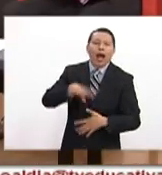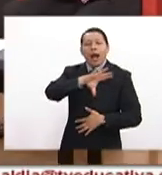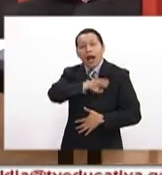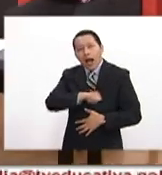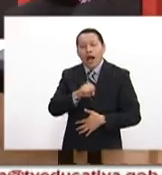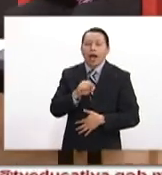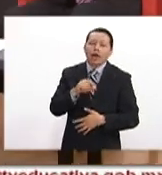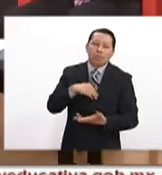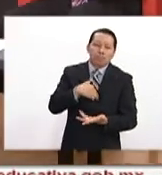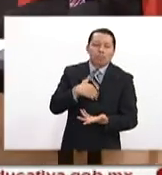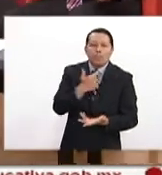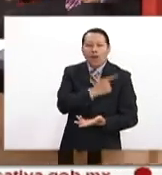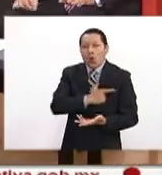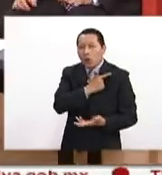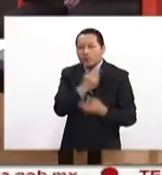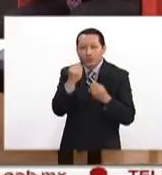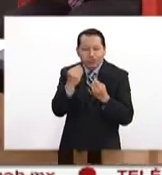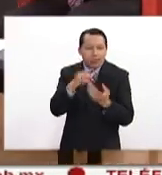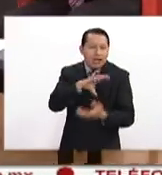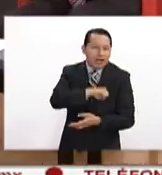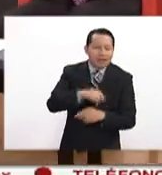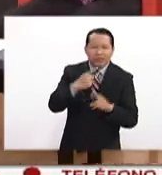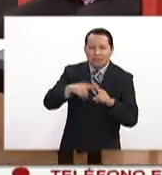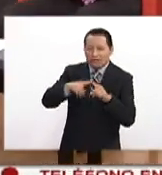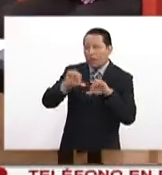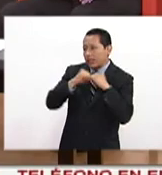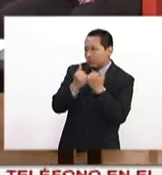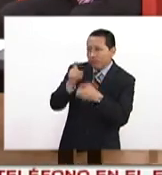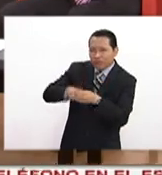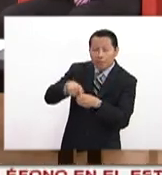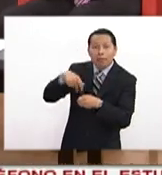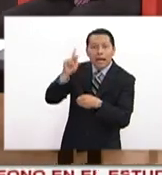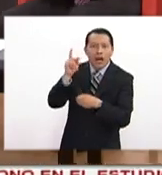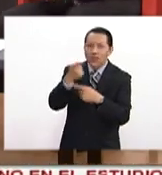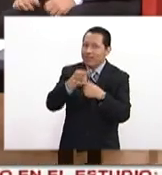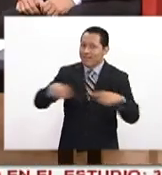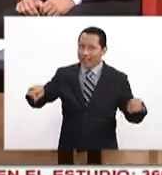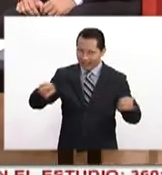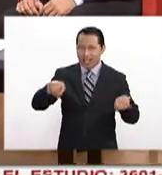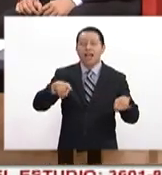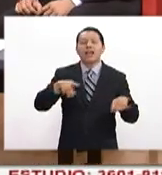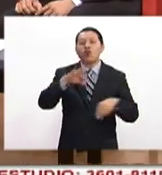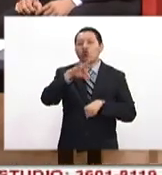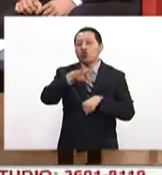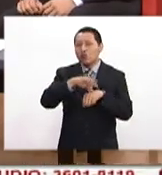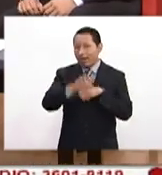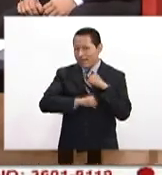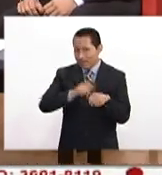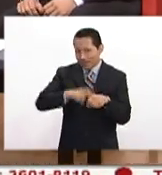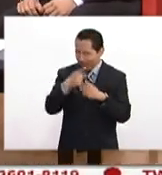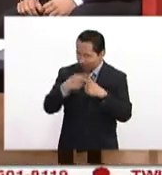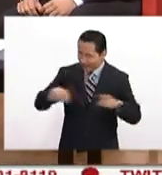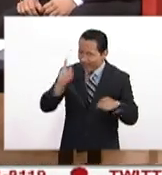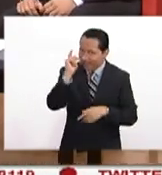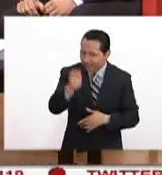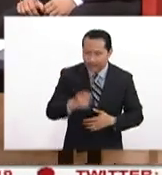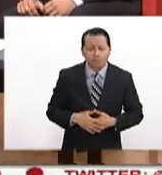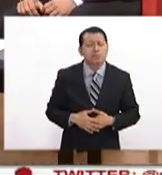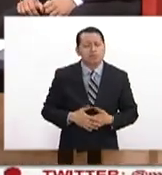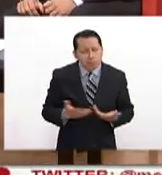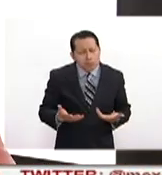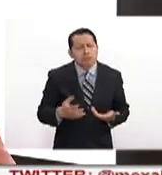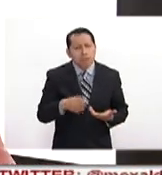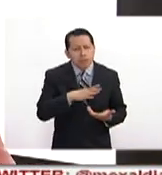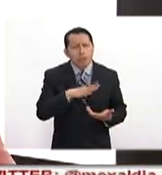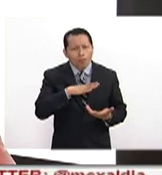cuidemos, formen parte de asociaciones, en fin, pero otra cosa es ser veterinario. ¿Cuál es el perfil del estudiante? Bueno, de entrada, la verdad, la carrera es una